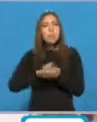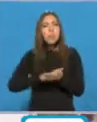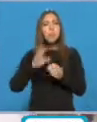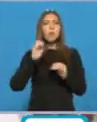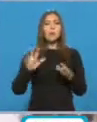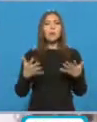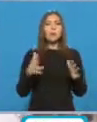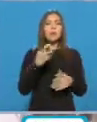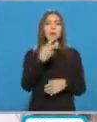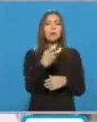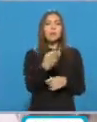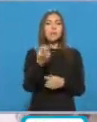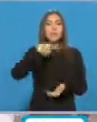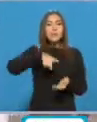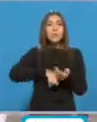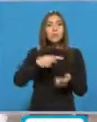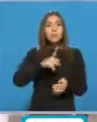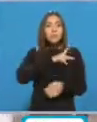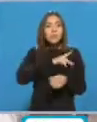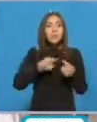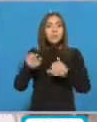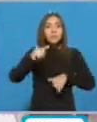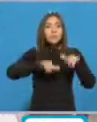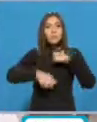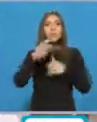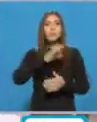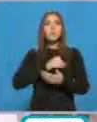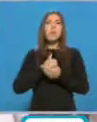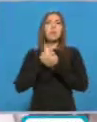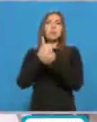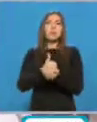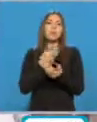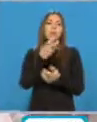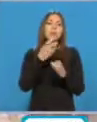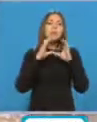áreas. Por eso también es muy importante su crianza en cautiverio. Pues sí. Porque,